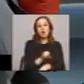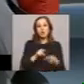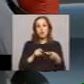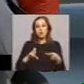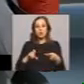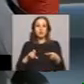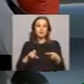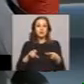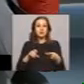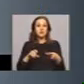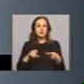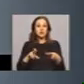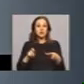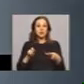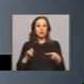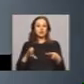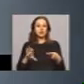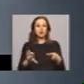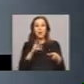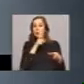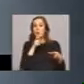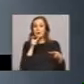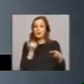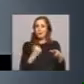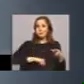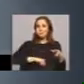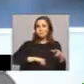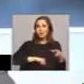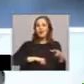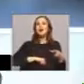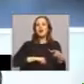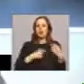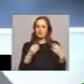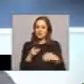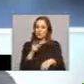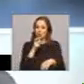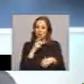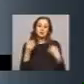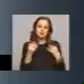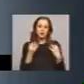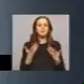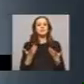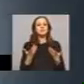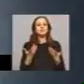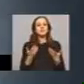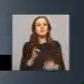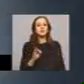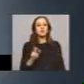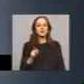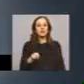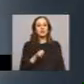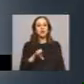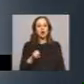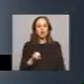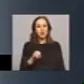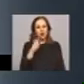rey, la promesa que no ha cumplido. No, eso es tremendo. Bueno, al final, Franco hizo una